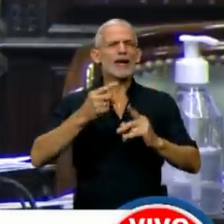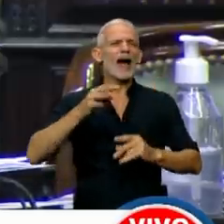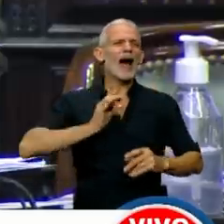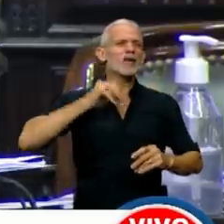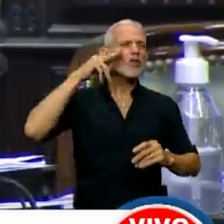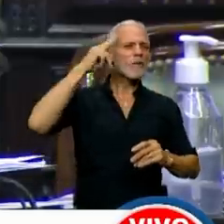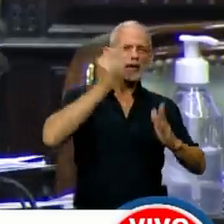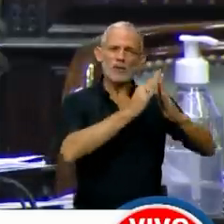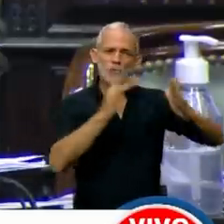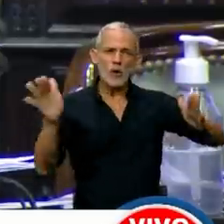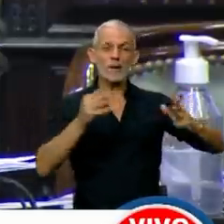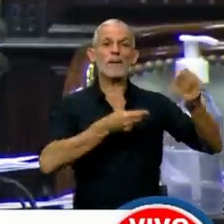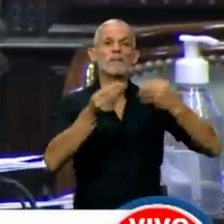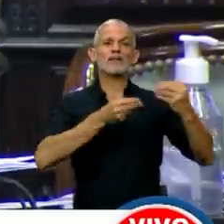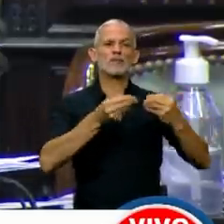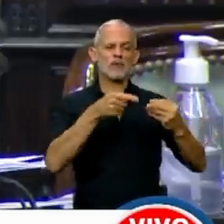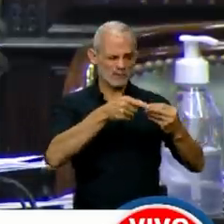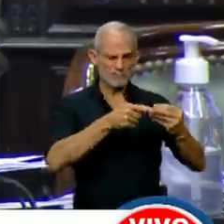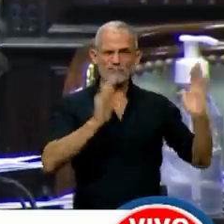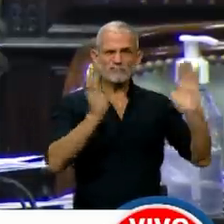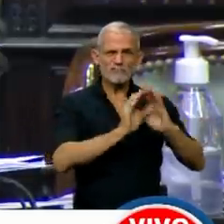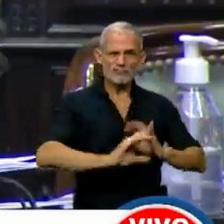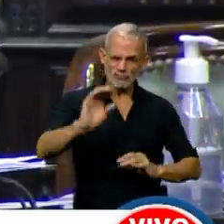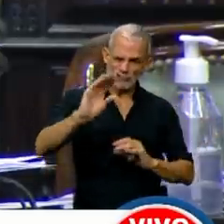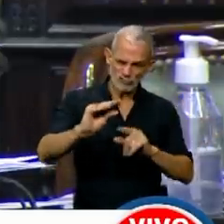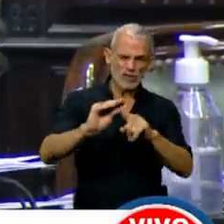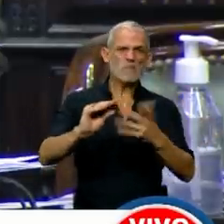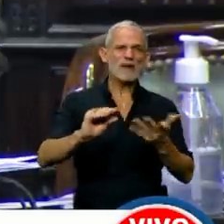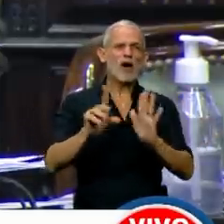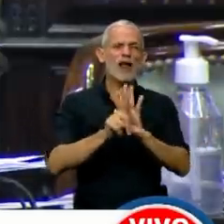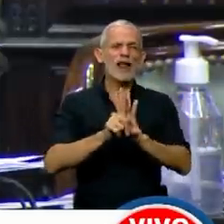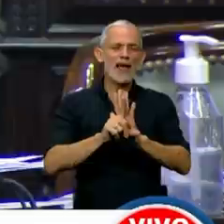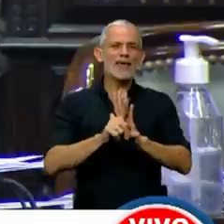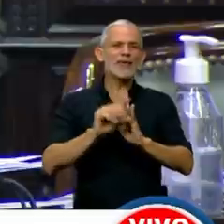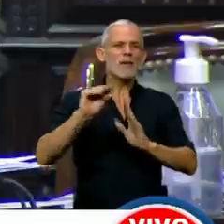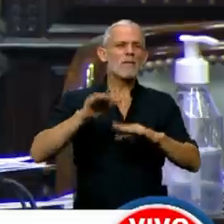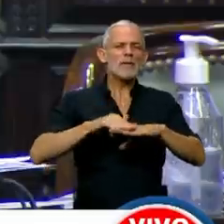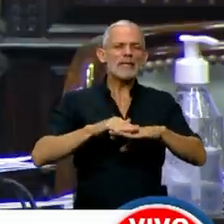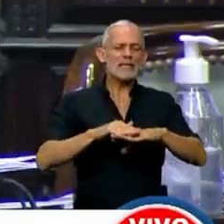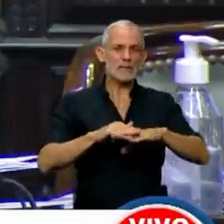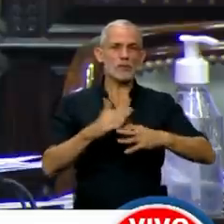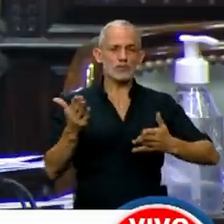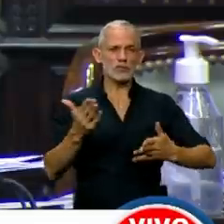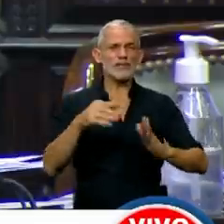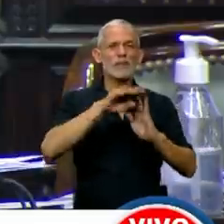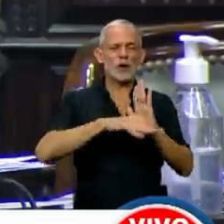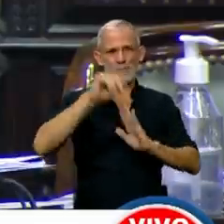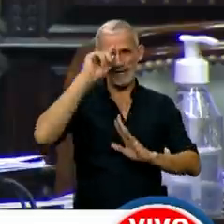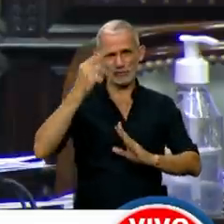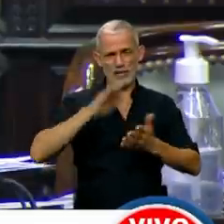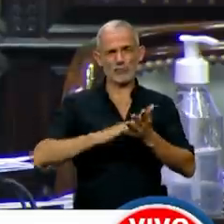del 2009 va a ser el presupuesto que menos va a asignar a esta ley de presupuestos mínimos y un pri y el programa nacional